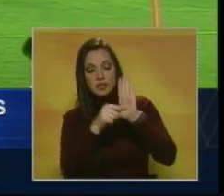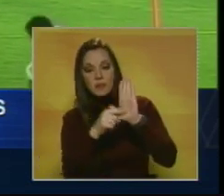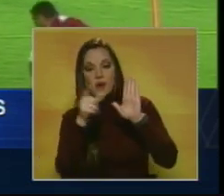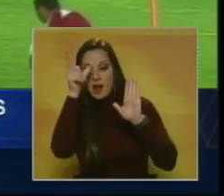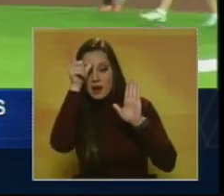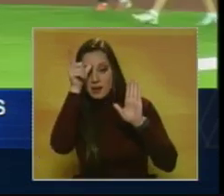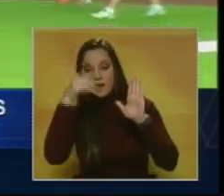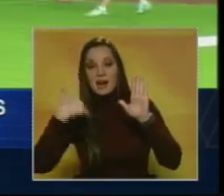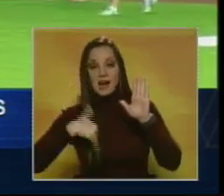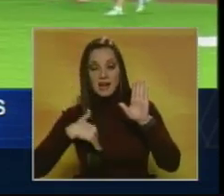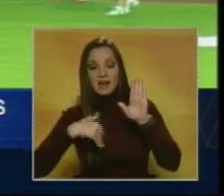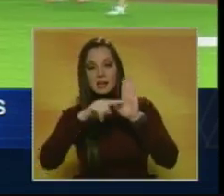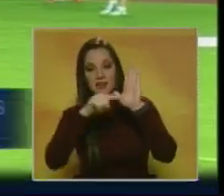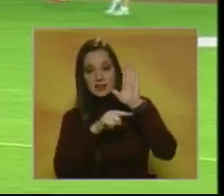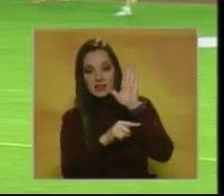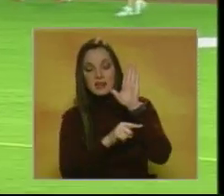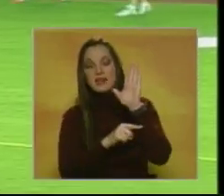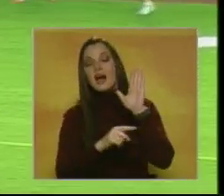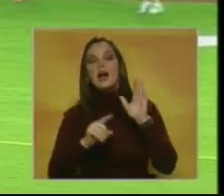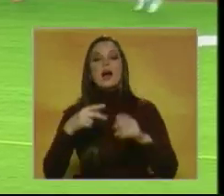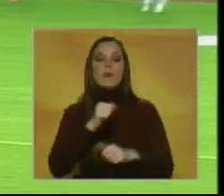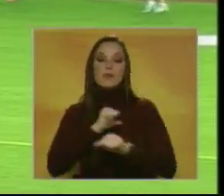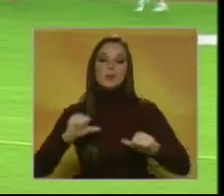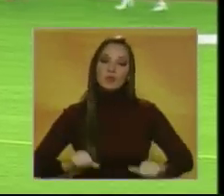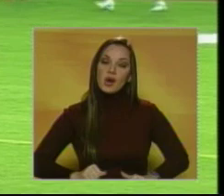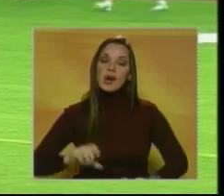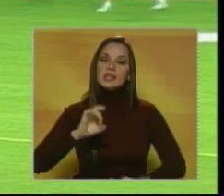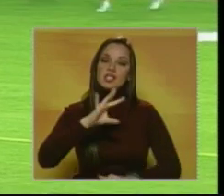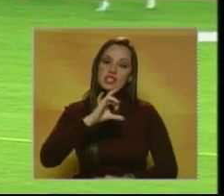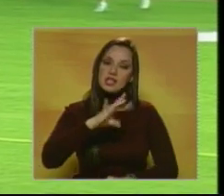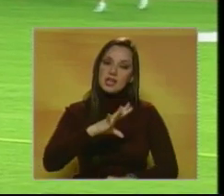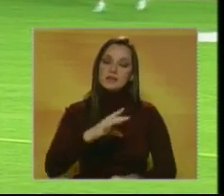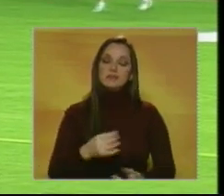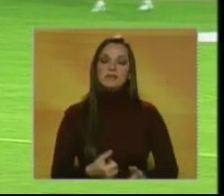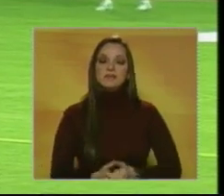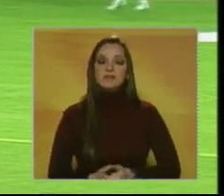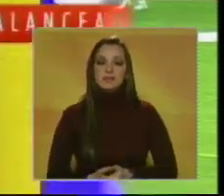Portugal y Chile, además de España, Colombia, Brasil, Inglaterra y Austria.